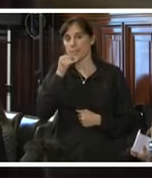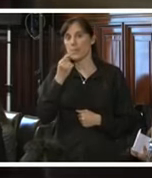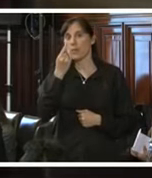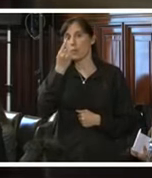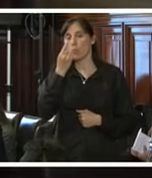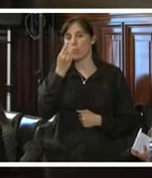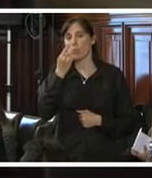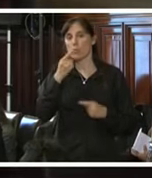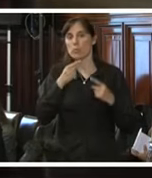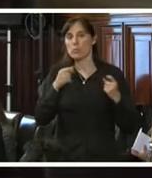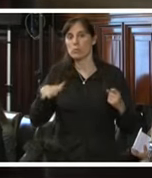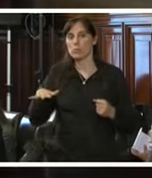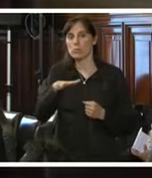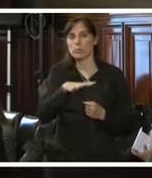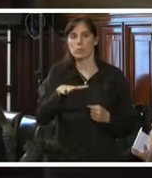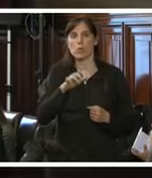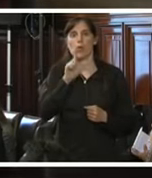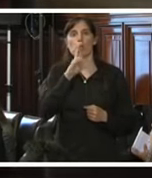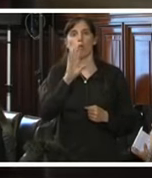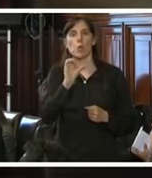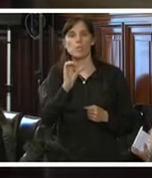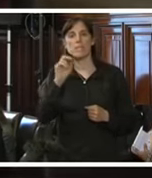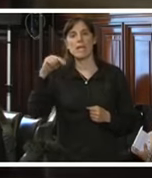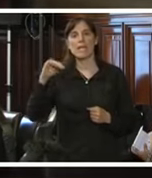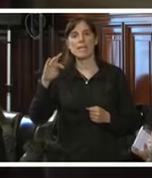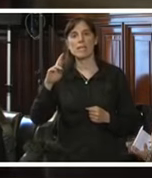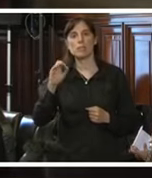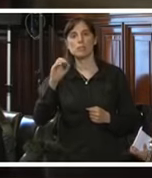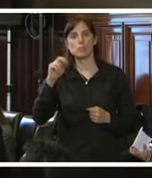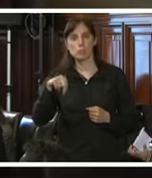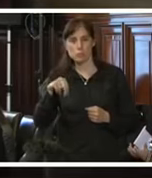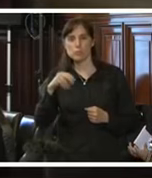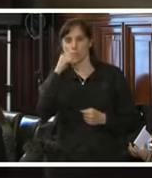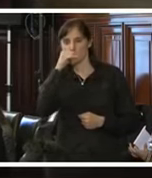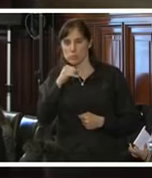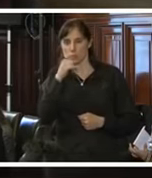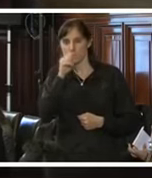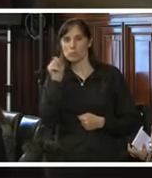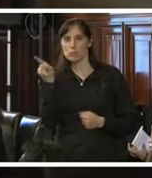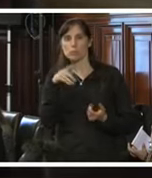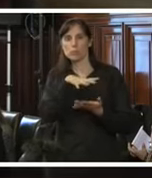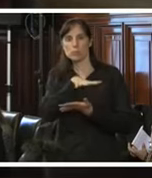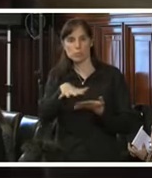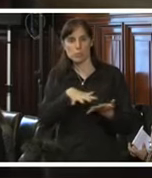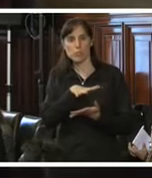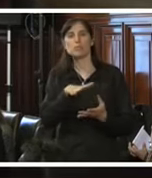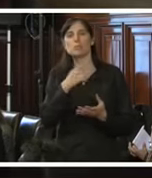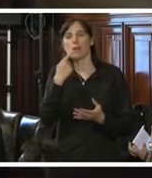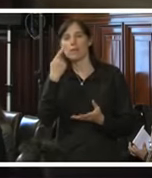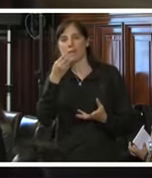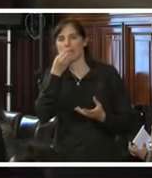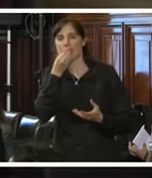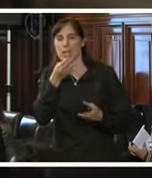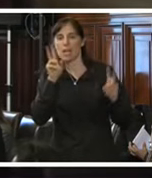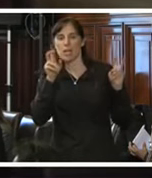secuestro, como es el caso del ganadero Luis Lindstrom, que consideramos que es pertinente para graficar la suerte dispar de los operadores dentro del sistema de justicia en